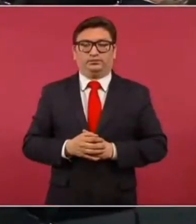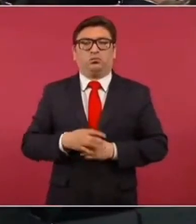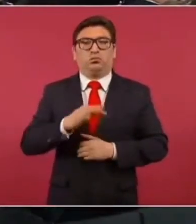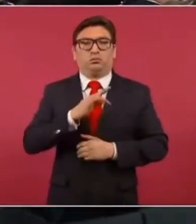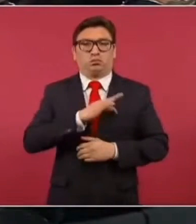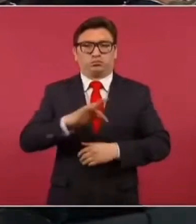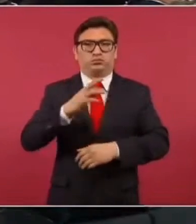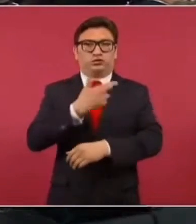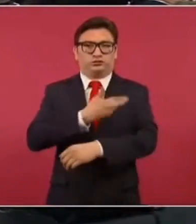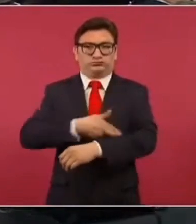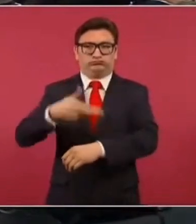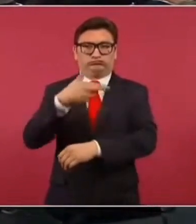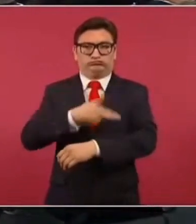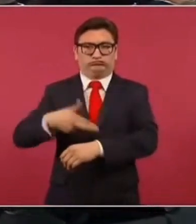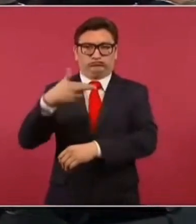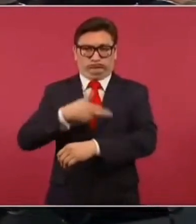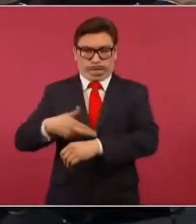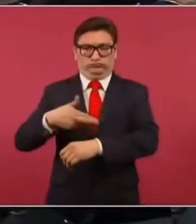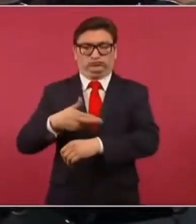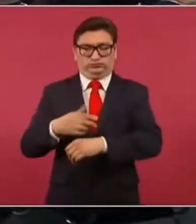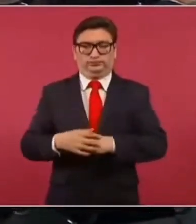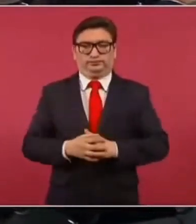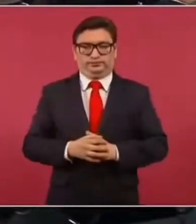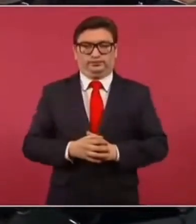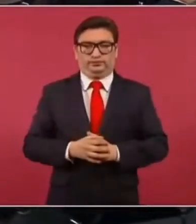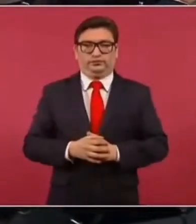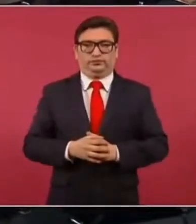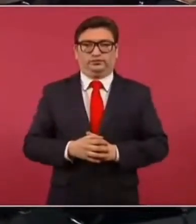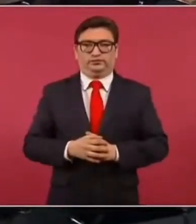pueden hacer sus trámites, porque no había ninguna